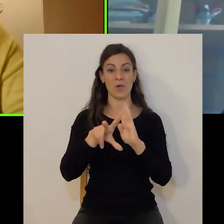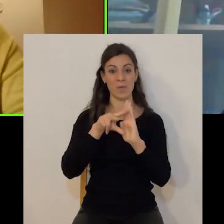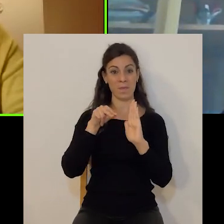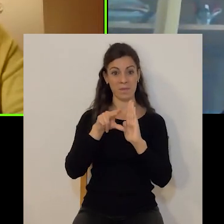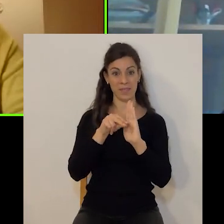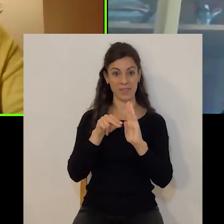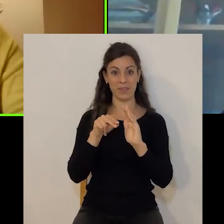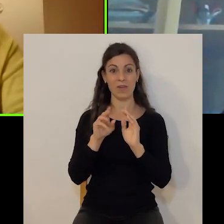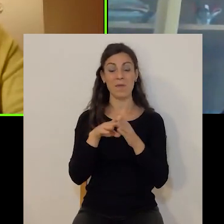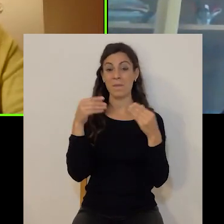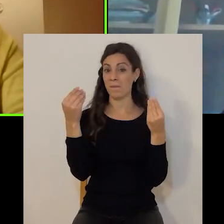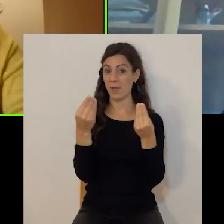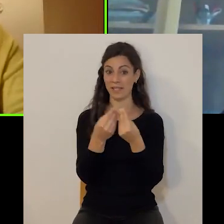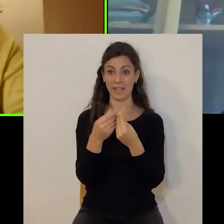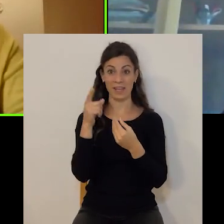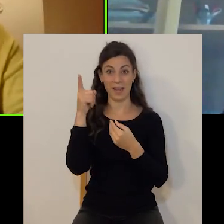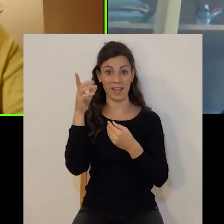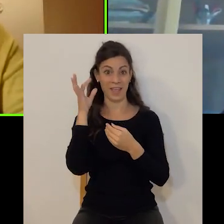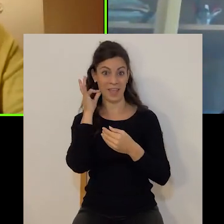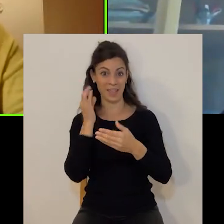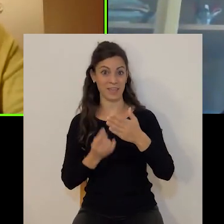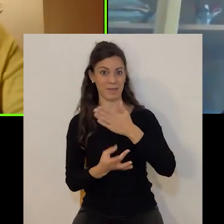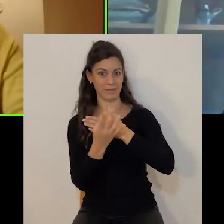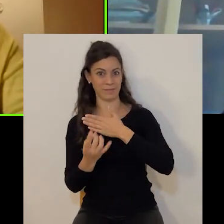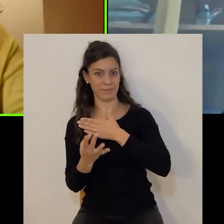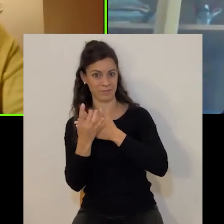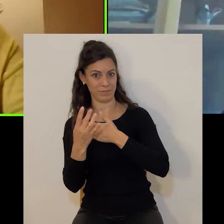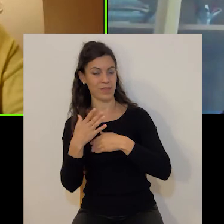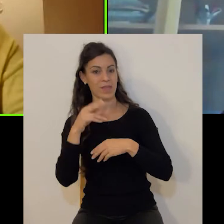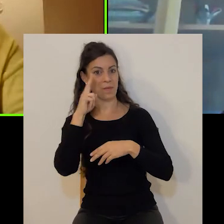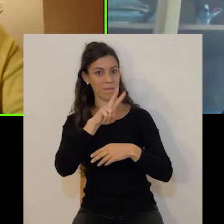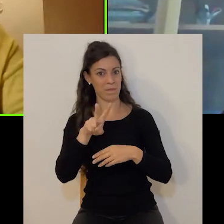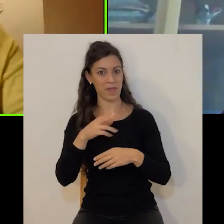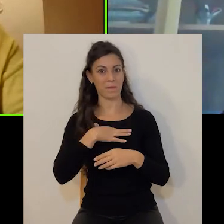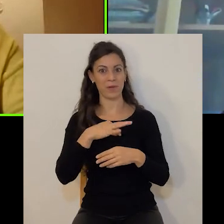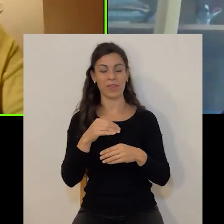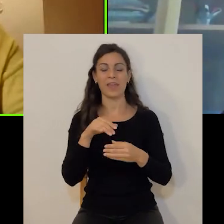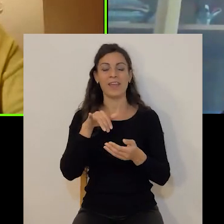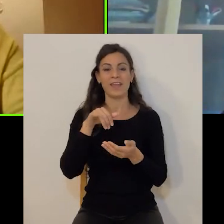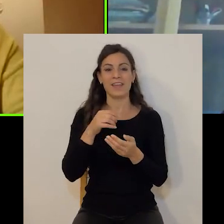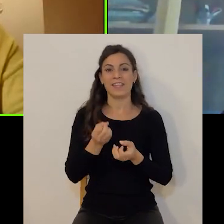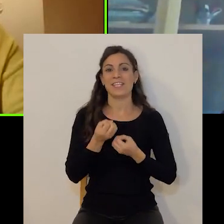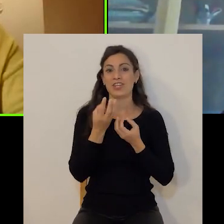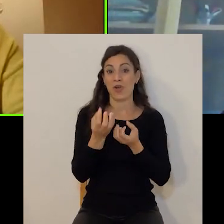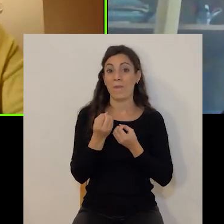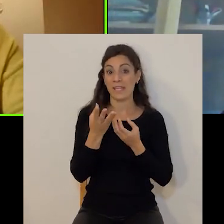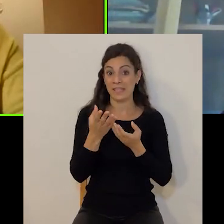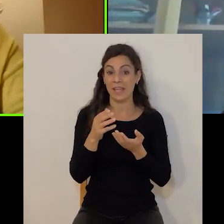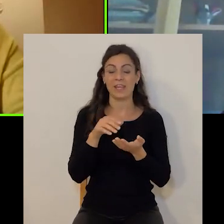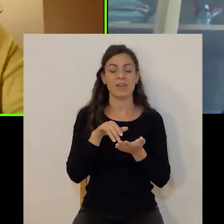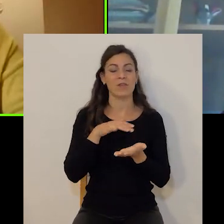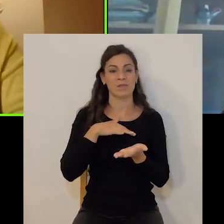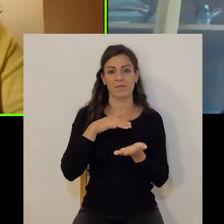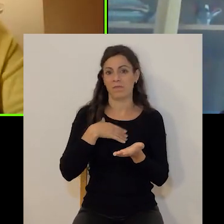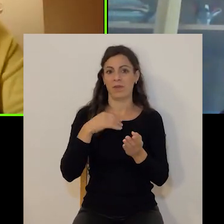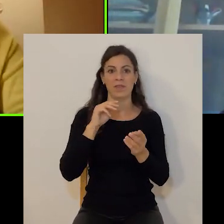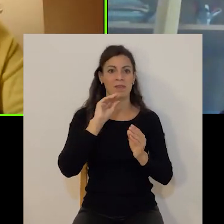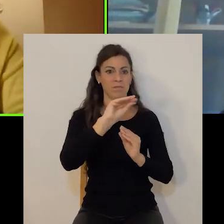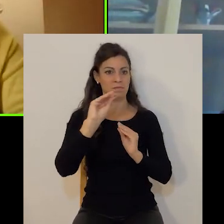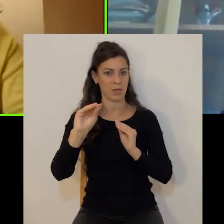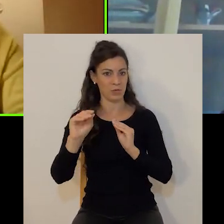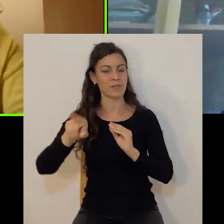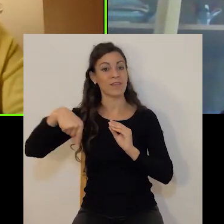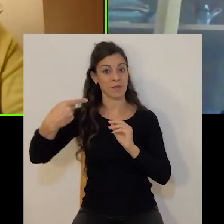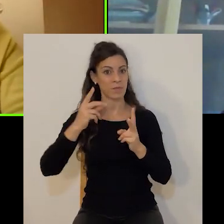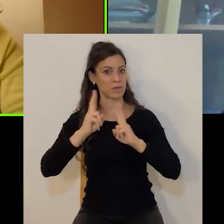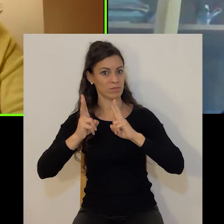los materiales que has puesto. En comentarios pueden hacer cualquier consulta que quieran y luego se les responderá. Que si les ha